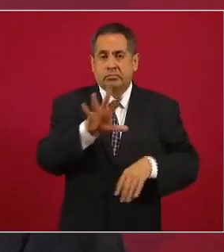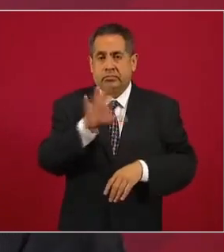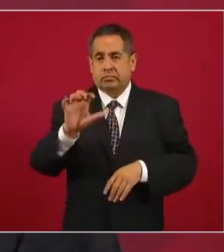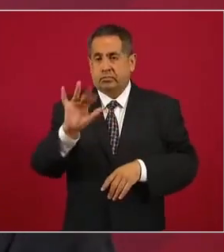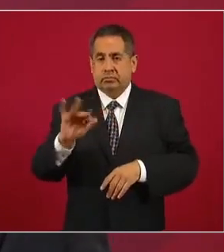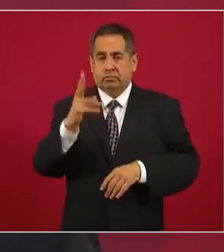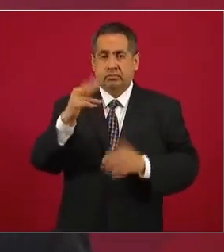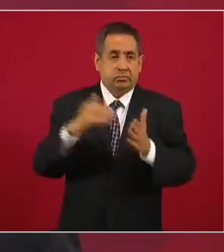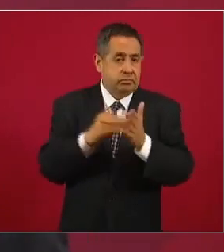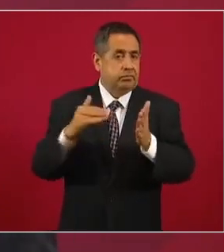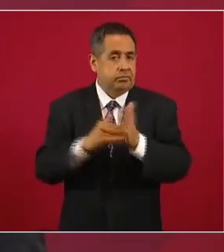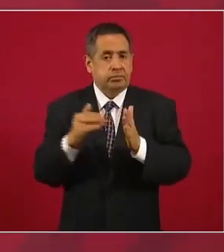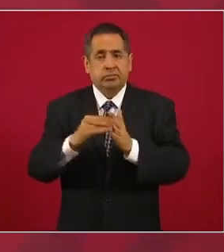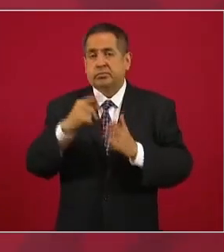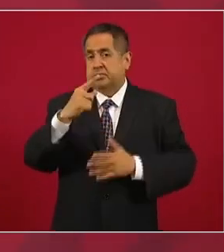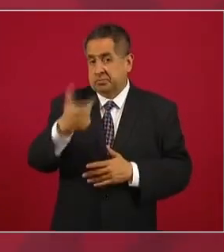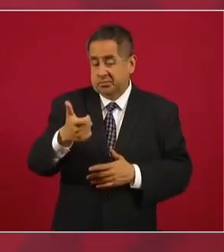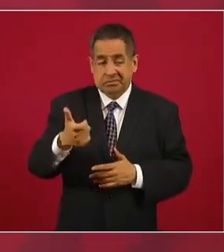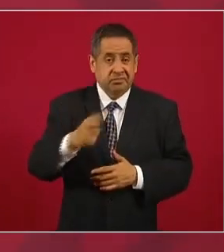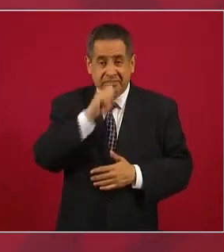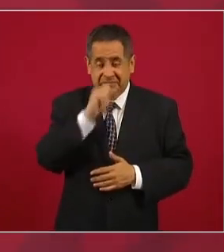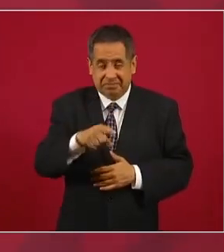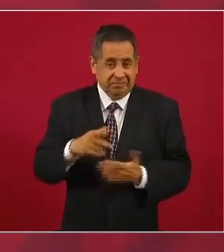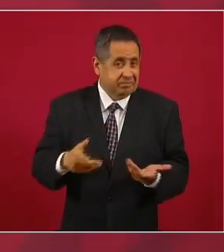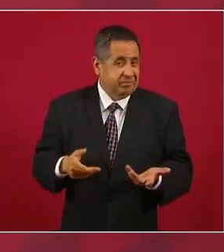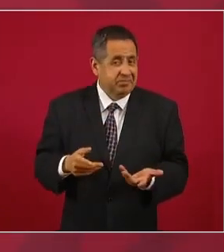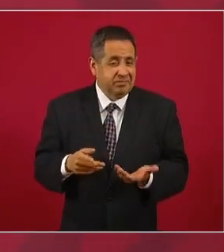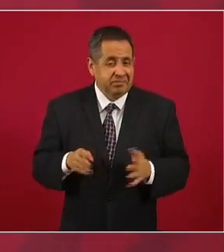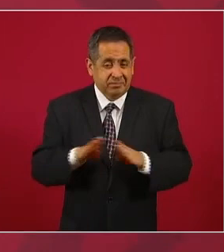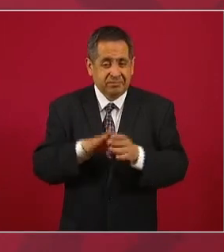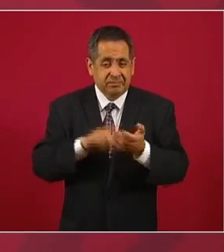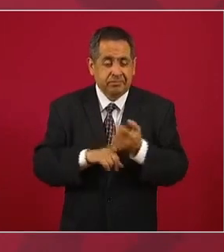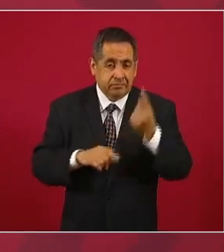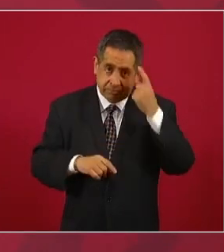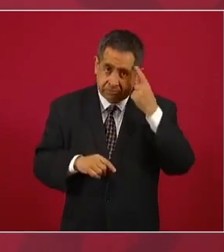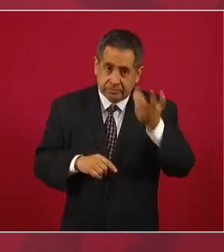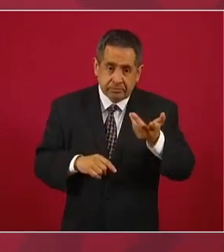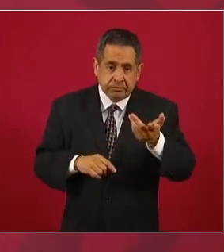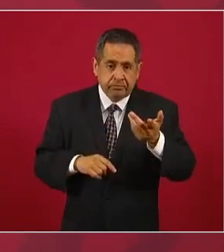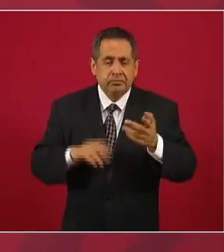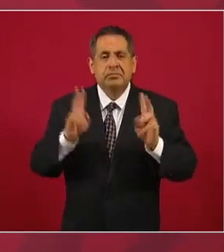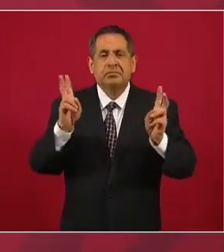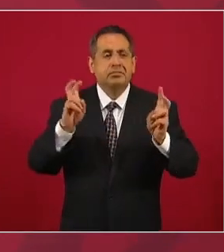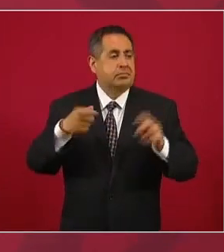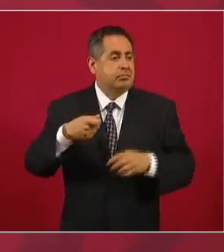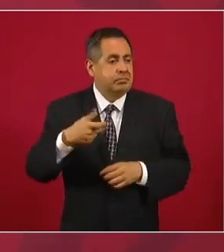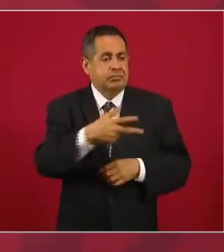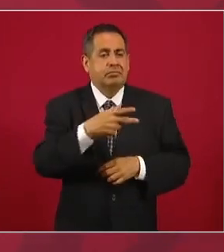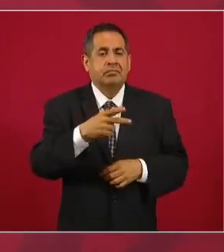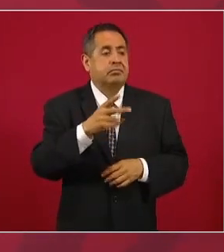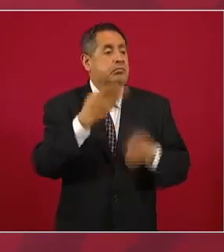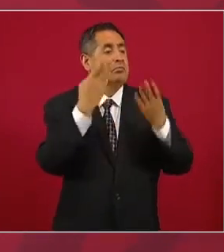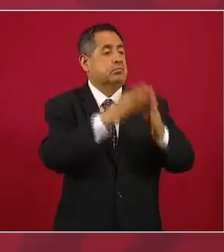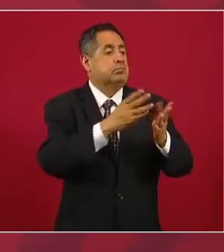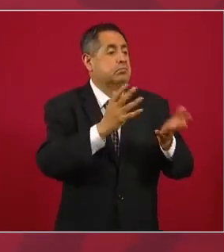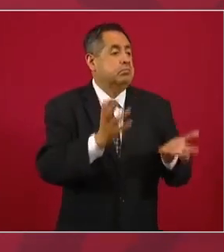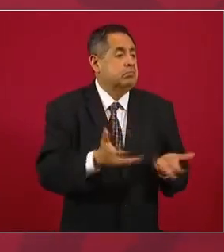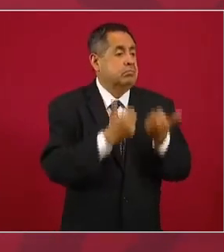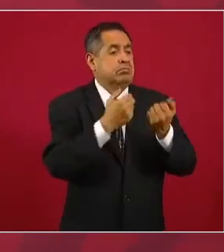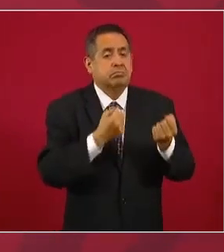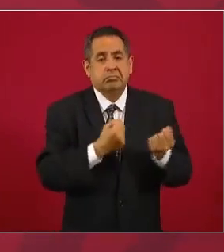mil millones de pesos en el marco del llamado rescate